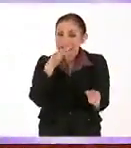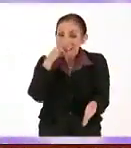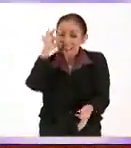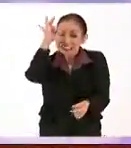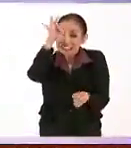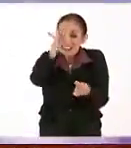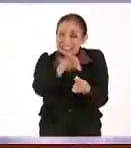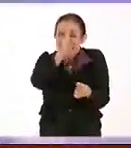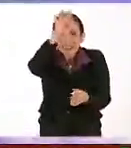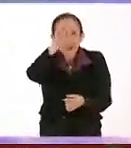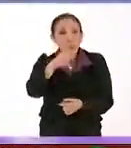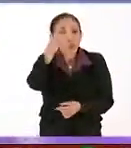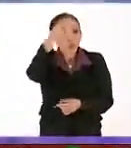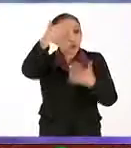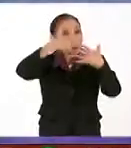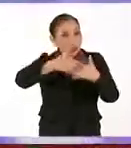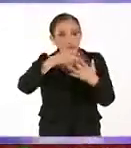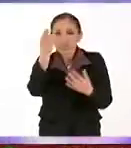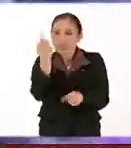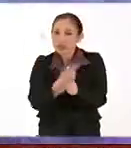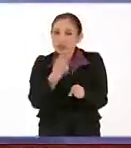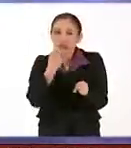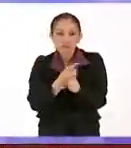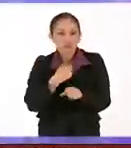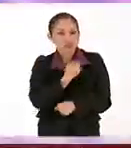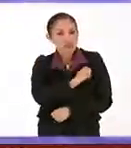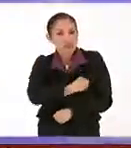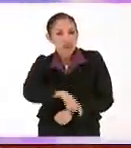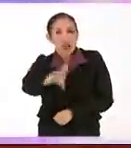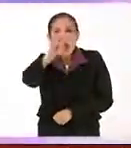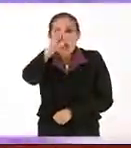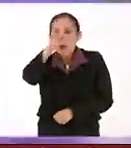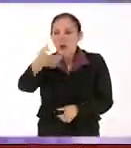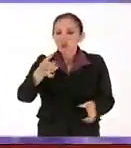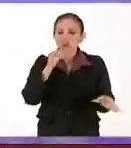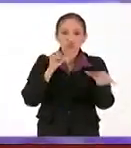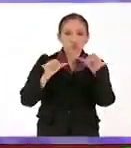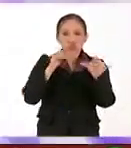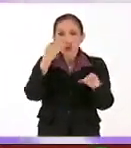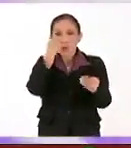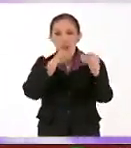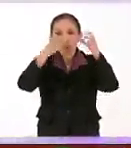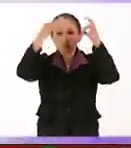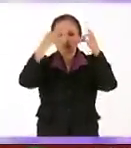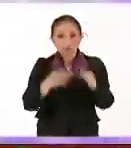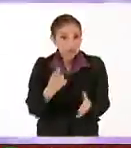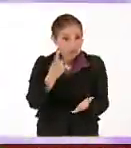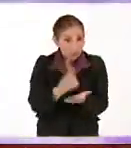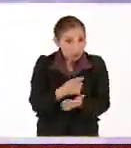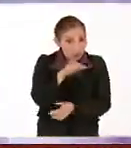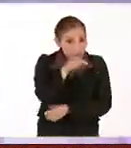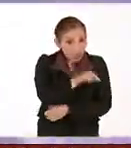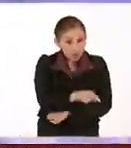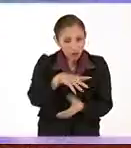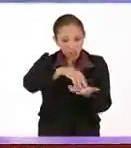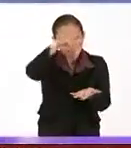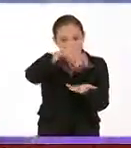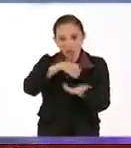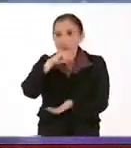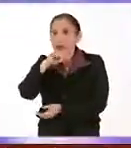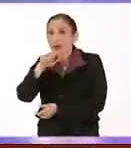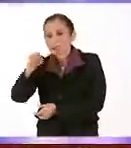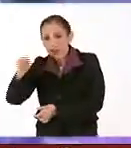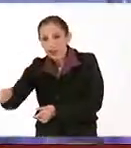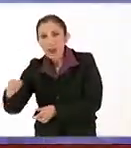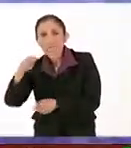punto. O sea, un cerebro necesita, primero que nada, mantenerse bien hidratado y mantenerse bien nutrido. Y no solamente me refiero a harinas, me refiero también